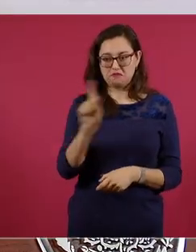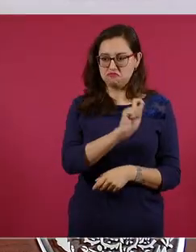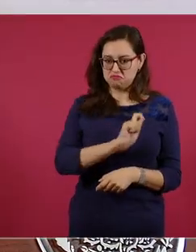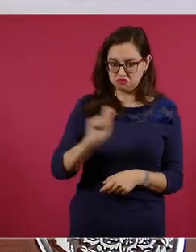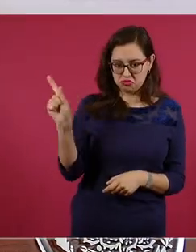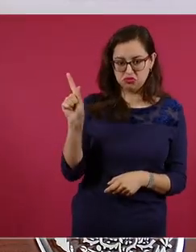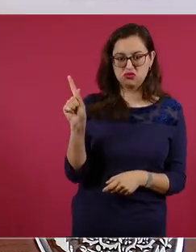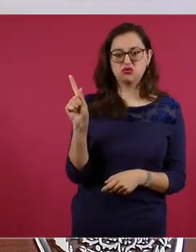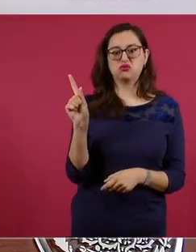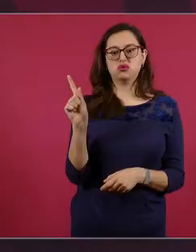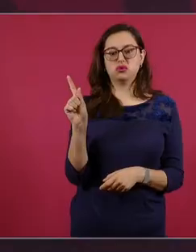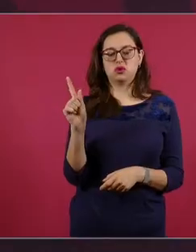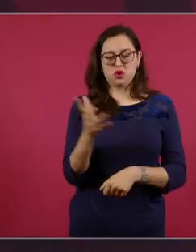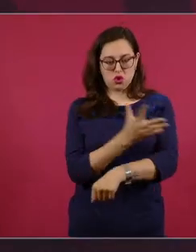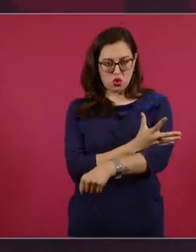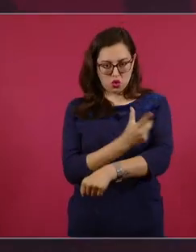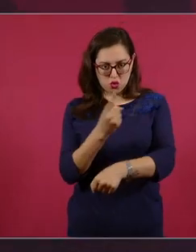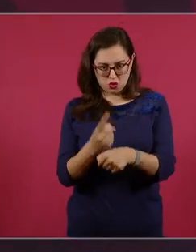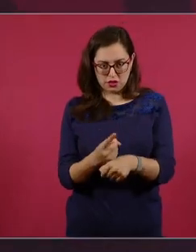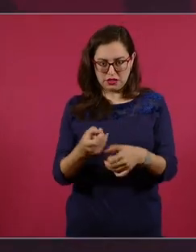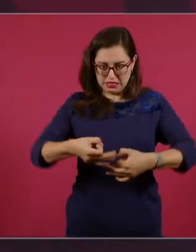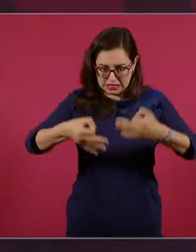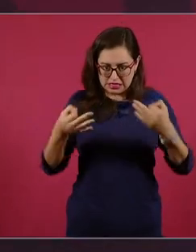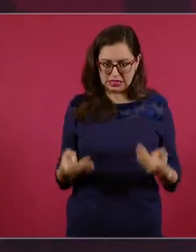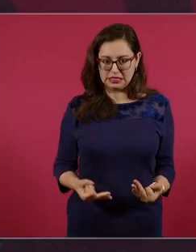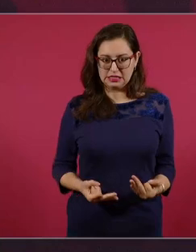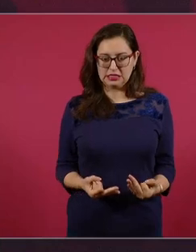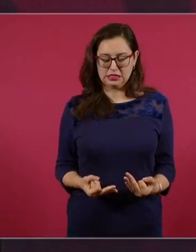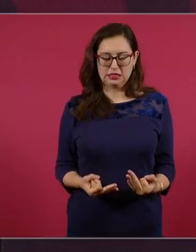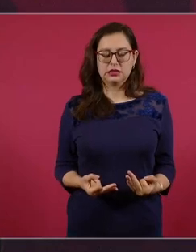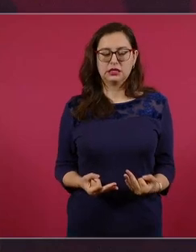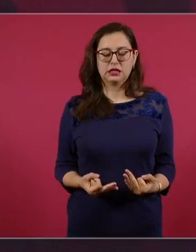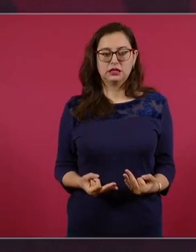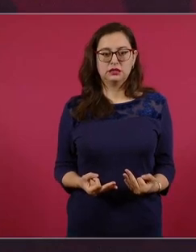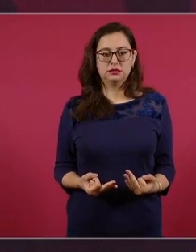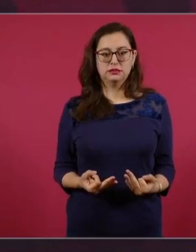profesional, es honesta y